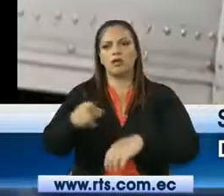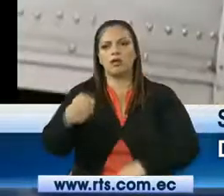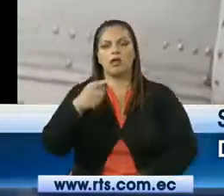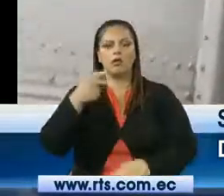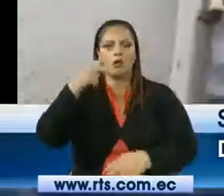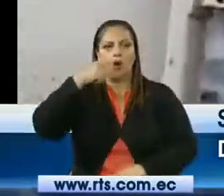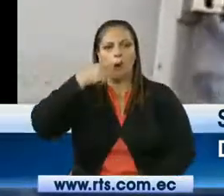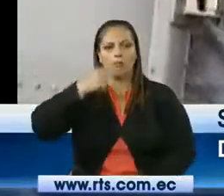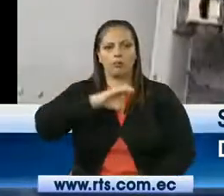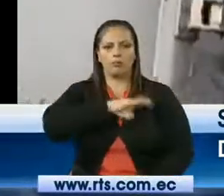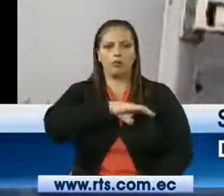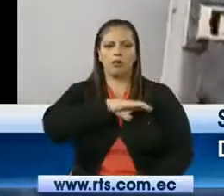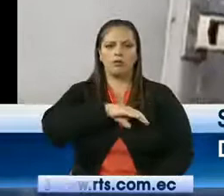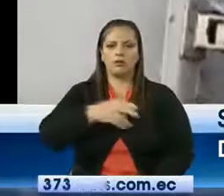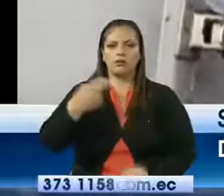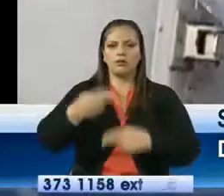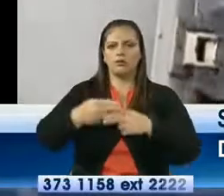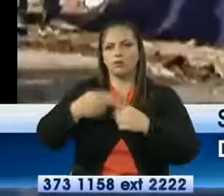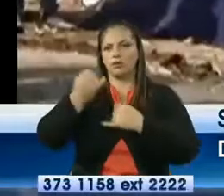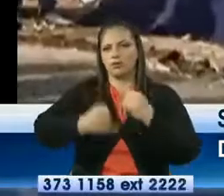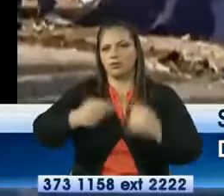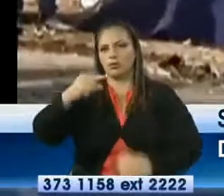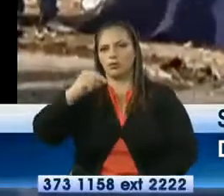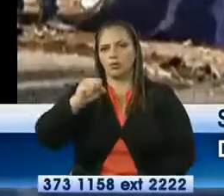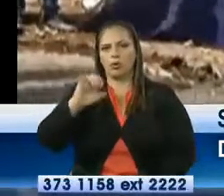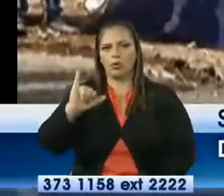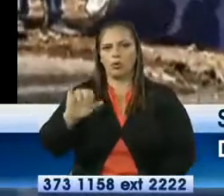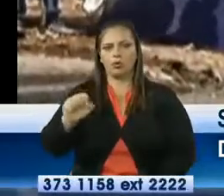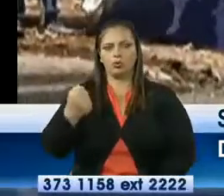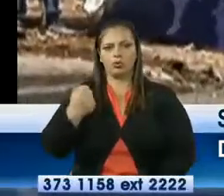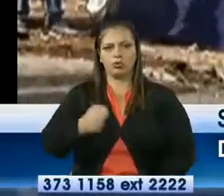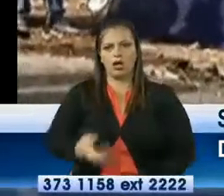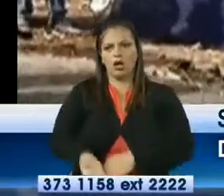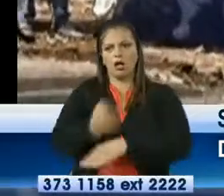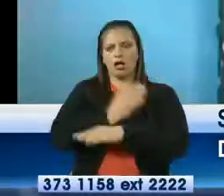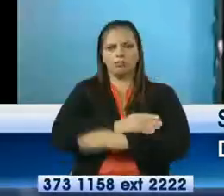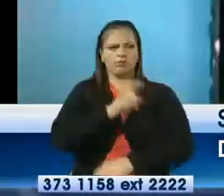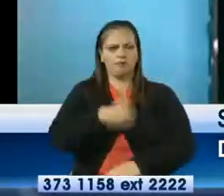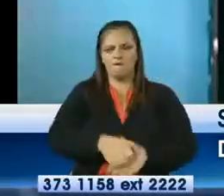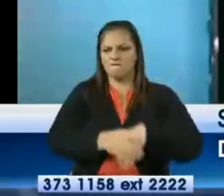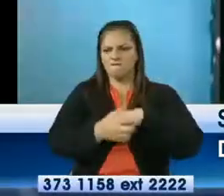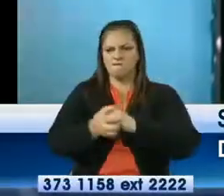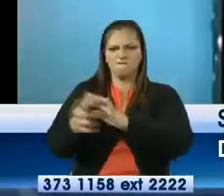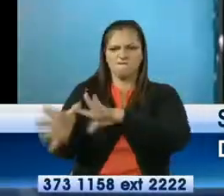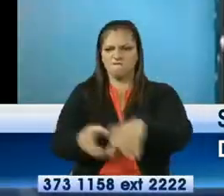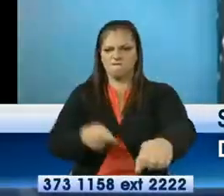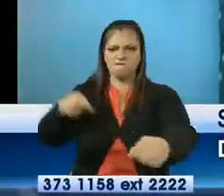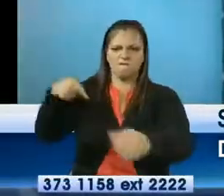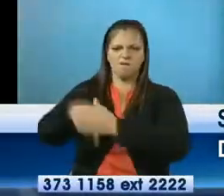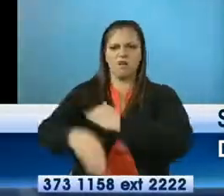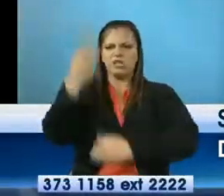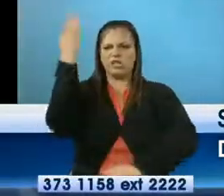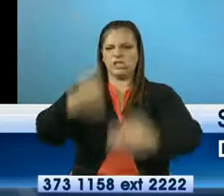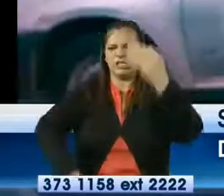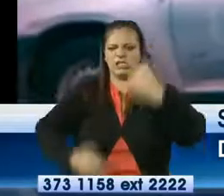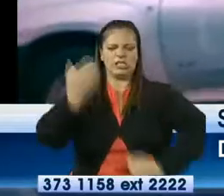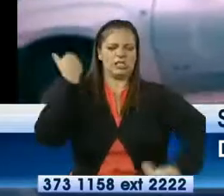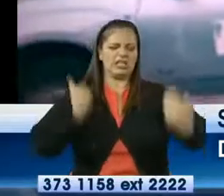localizado descuartizado en la vía perimetral. Más de 3 horas les tomó a las autoridades indagar en el interior de un inmueble del